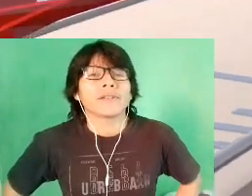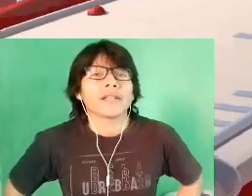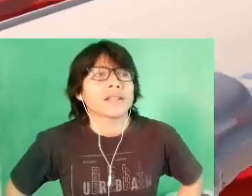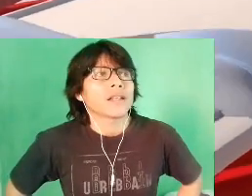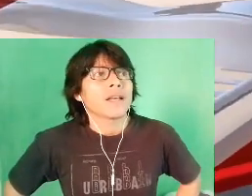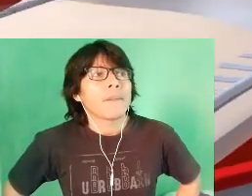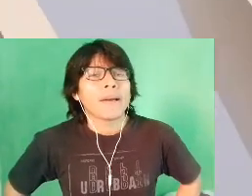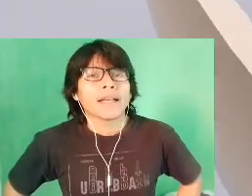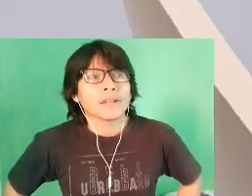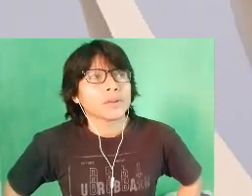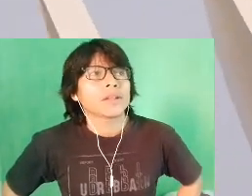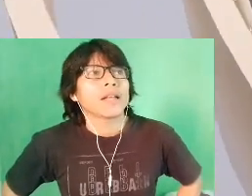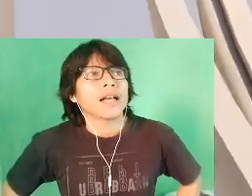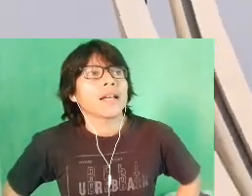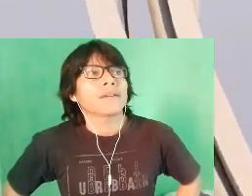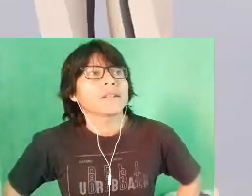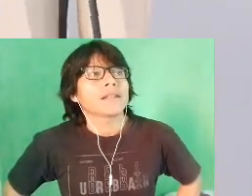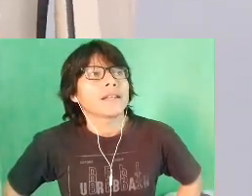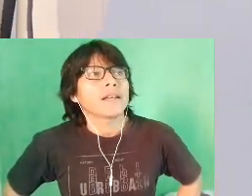preguntas difíciles